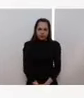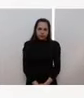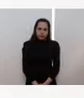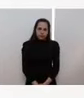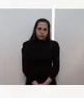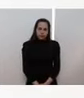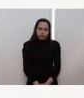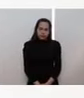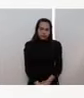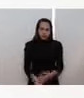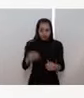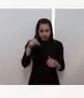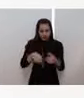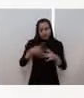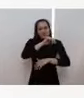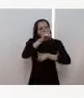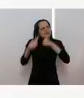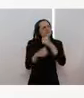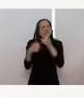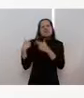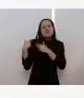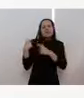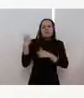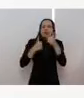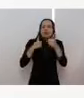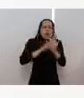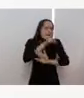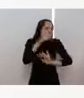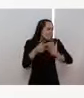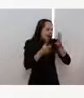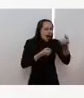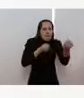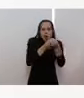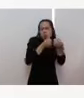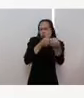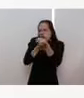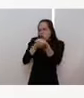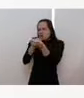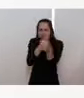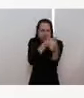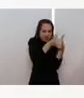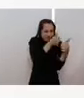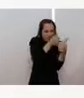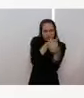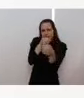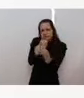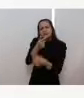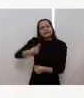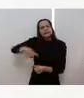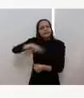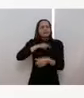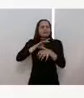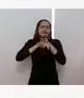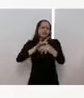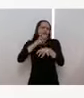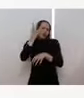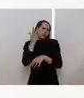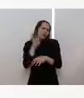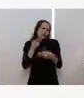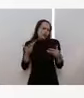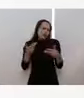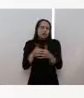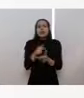esta subdirección es la encargada de brindar todo el apoyo asistencial a la labor que diariamente hacemos los médicos cuenta entre sus